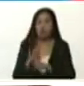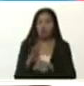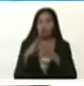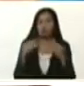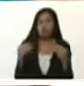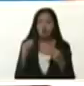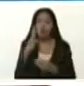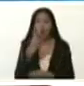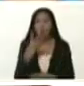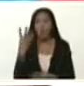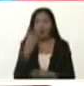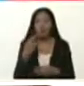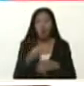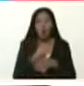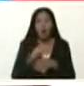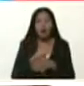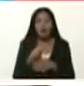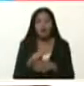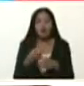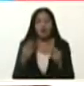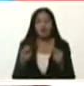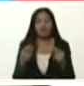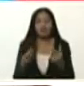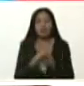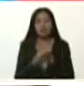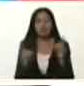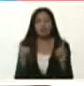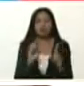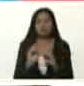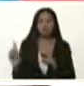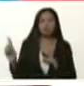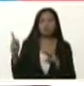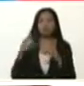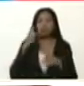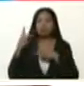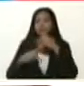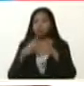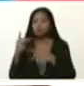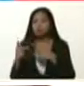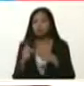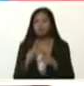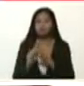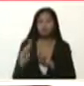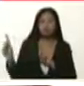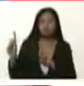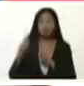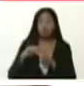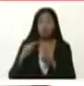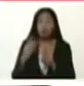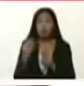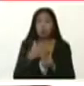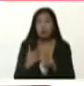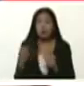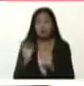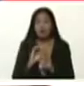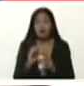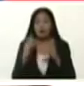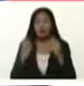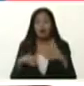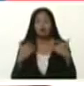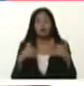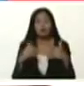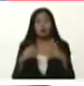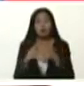los 4 gobernadores de Acción Democrática se fueron al extremismo político. No los quieren, Acción Democrática no los